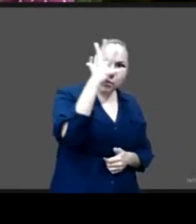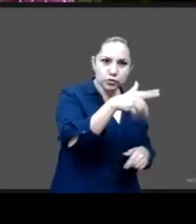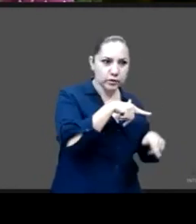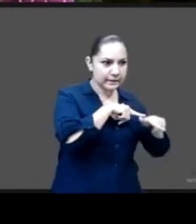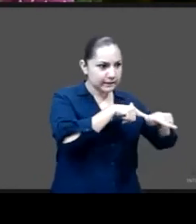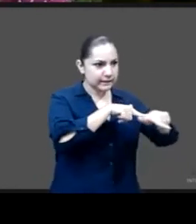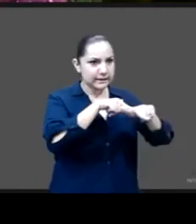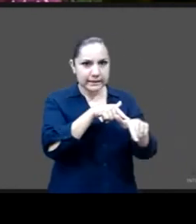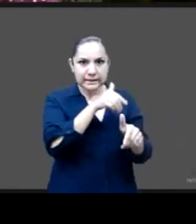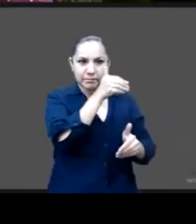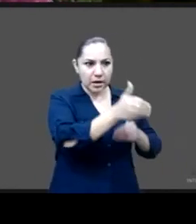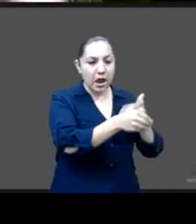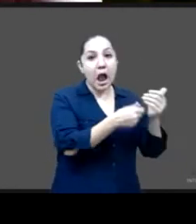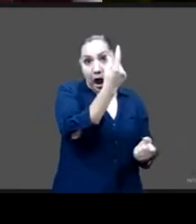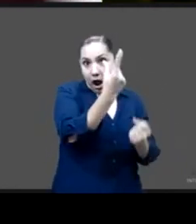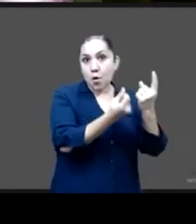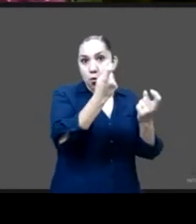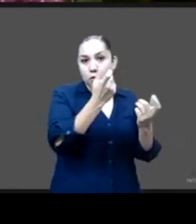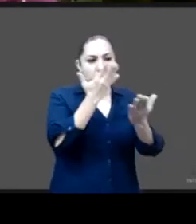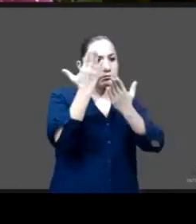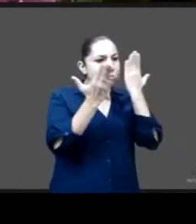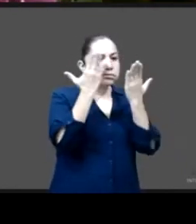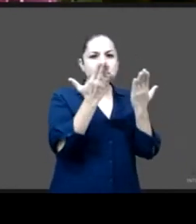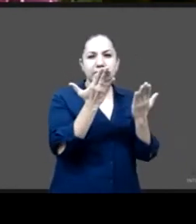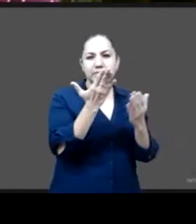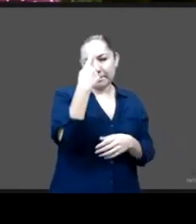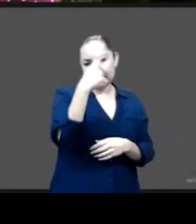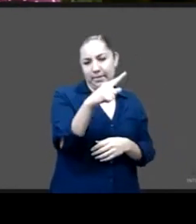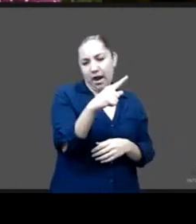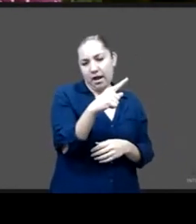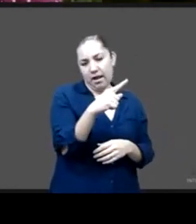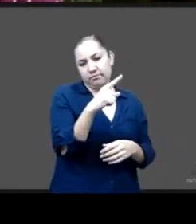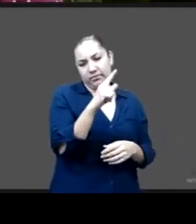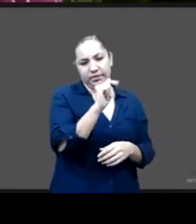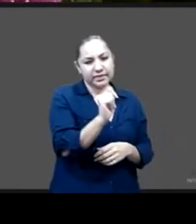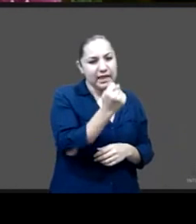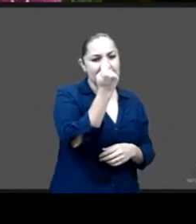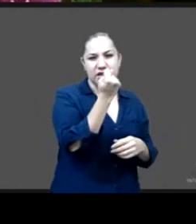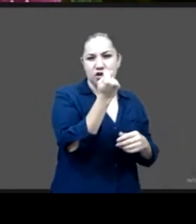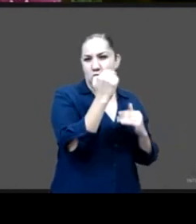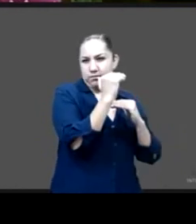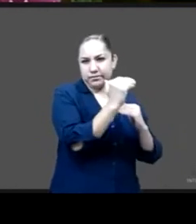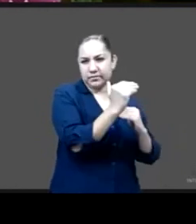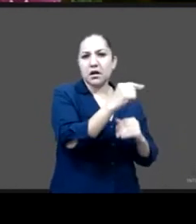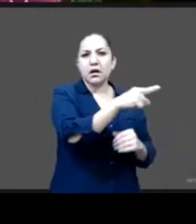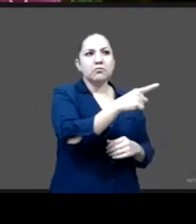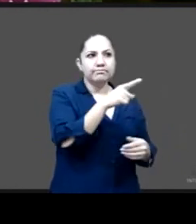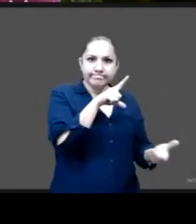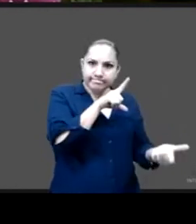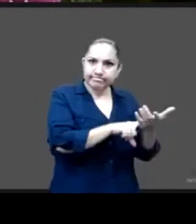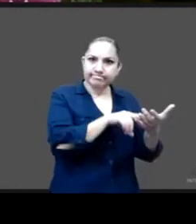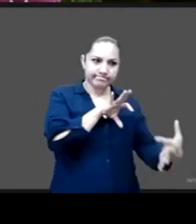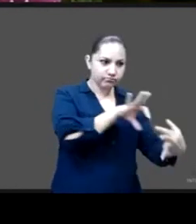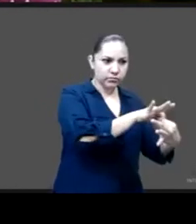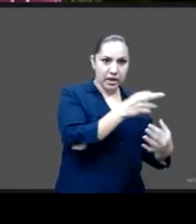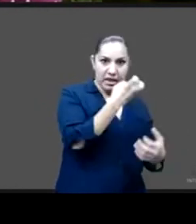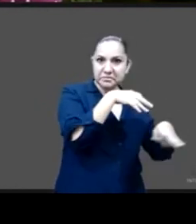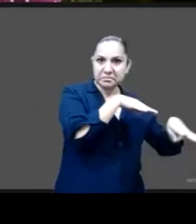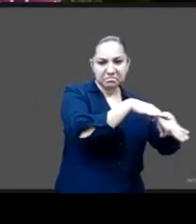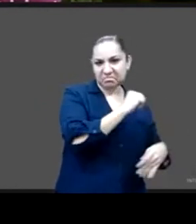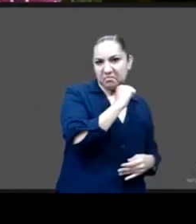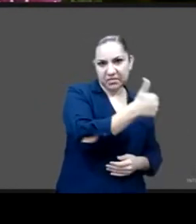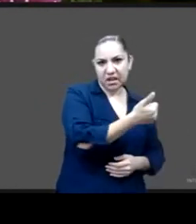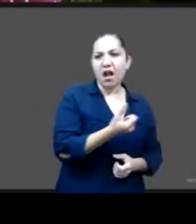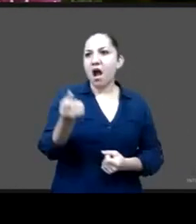desempeñan? el terrible ¿verdad? problema de los licenciados con otras actividades o simplemente sin